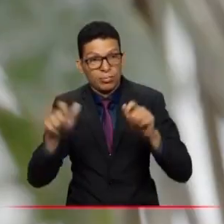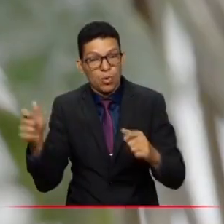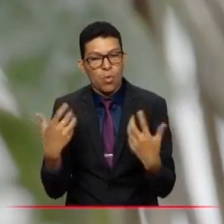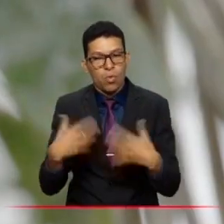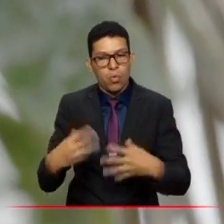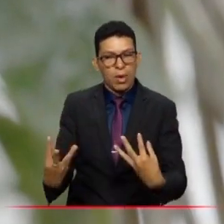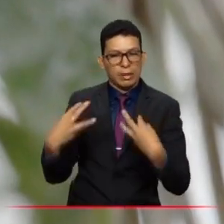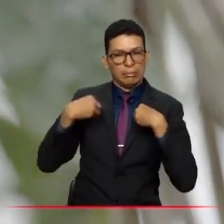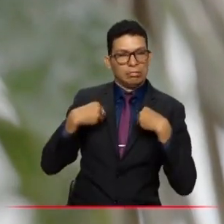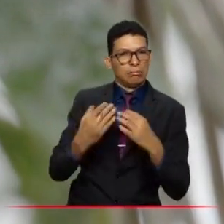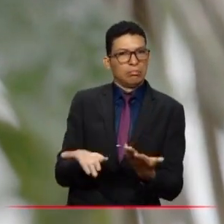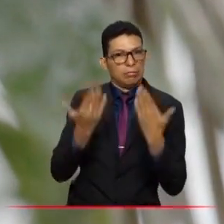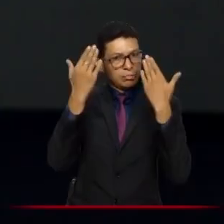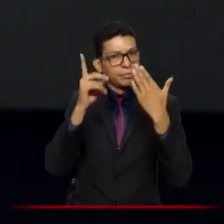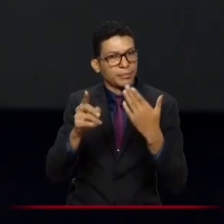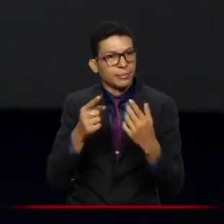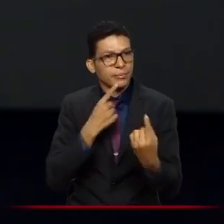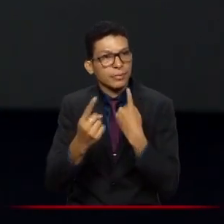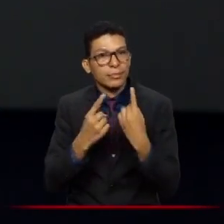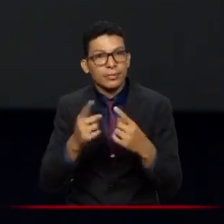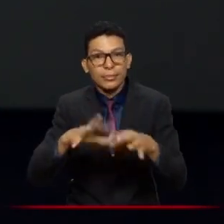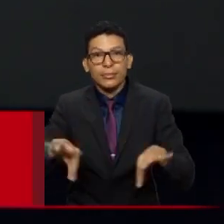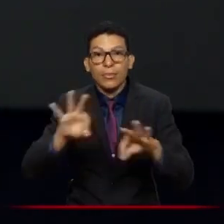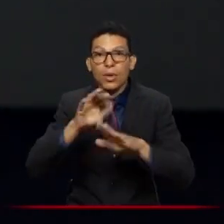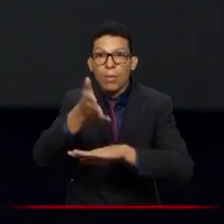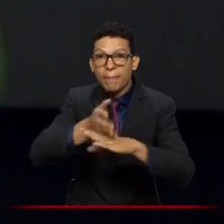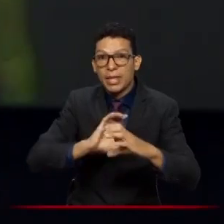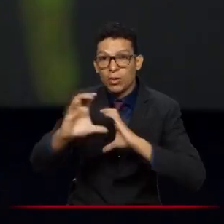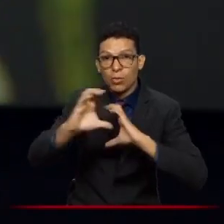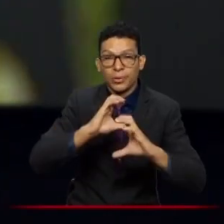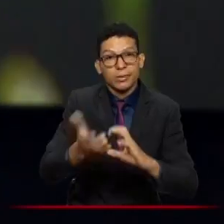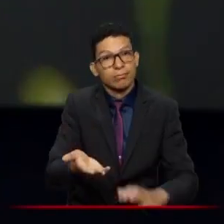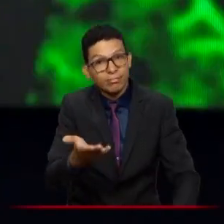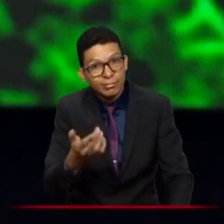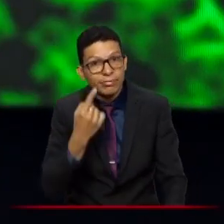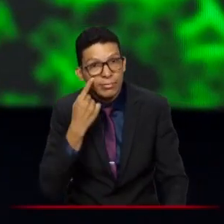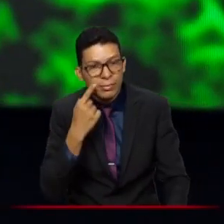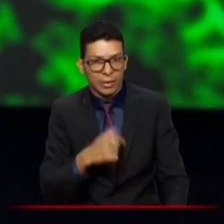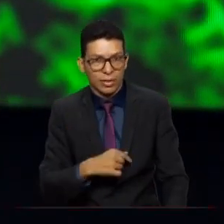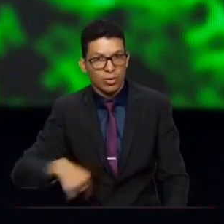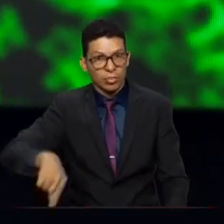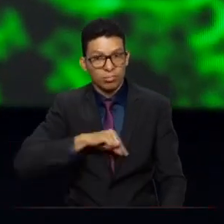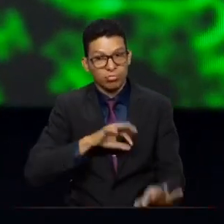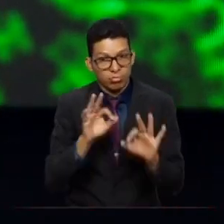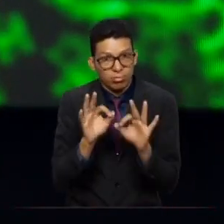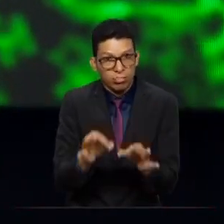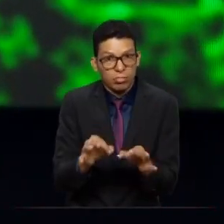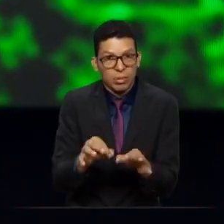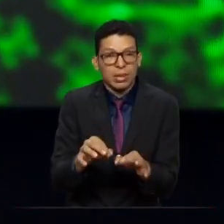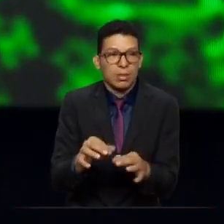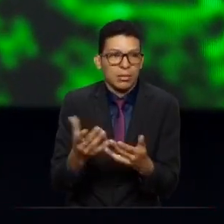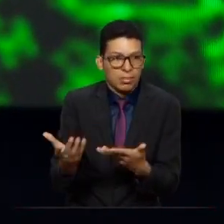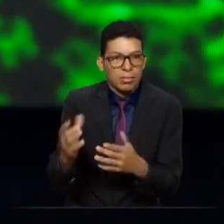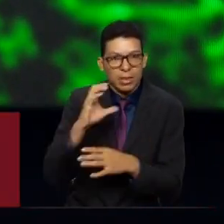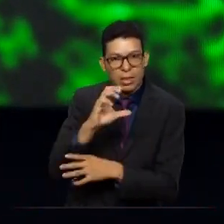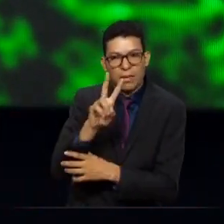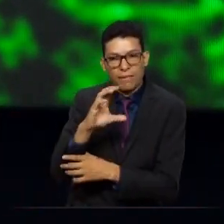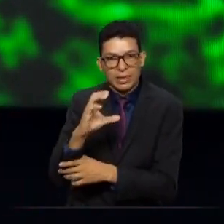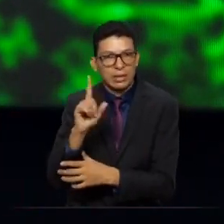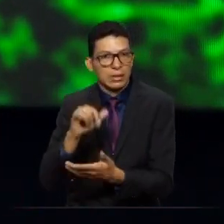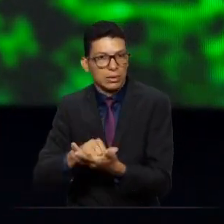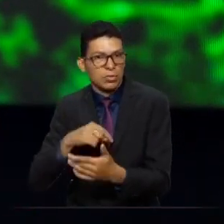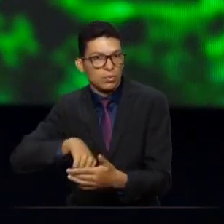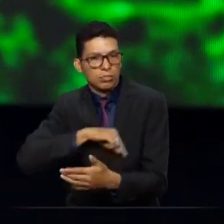nuestra charla, y es importante decirle a todos los medios de comunicación de que nosotros particularmente en la CESE estamos muy agradecidos con